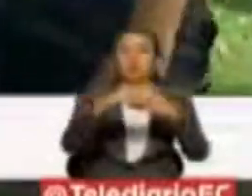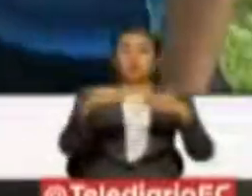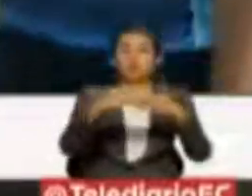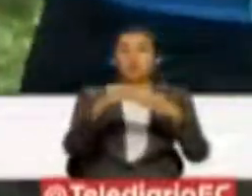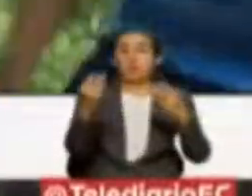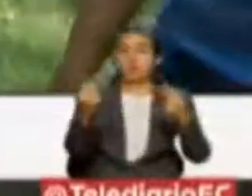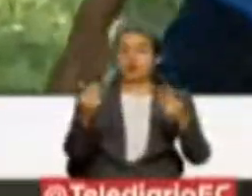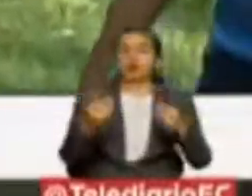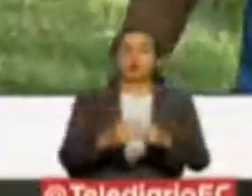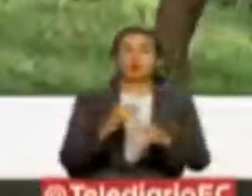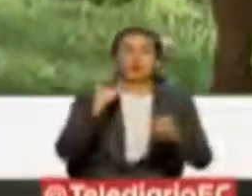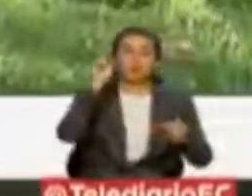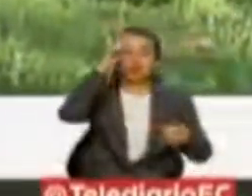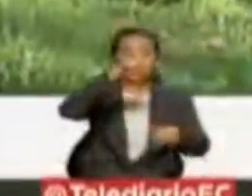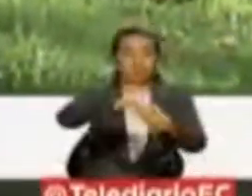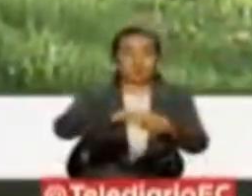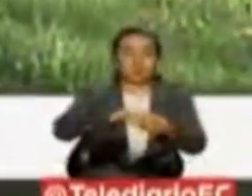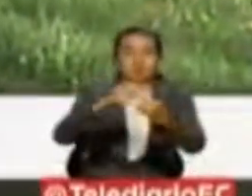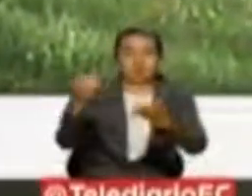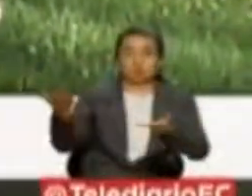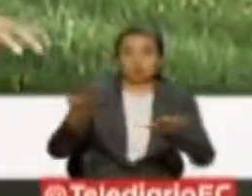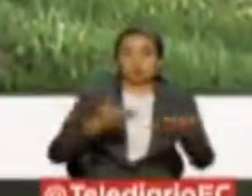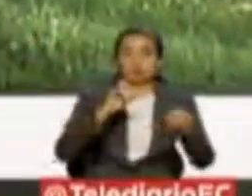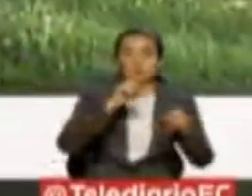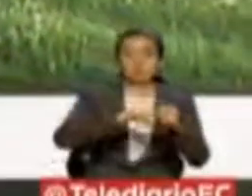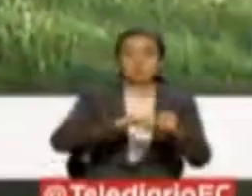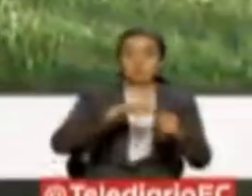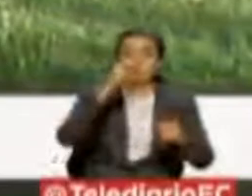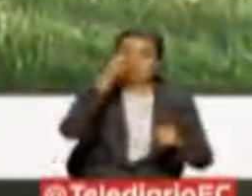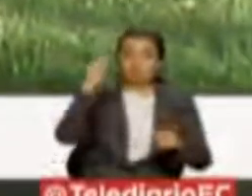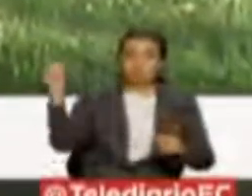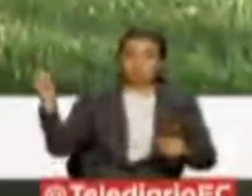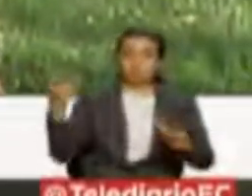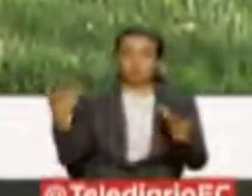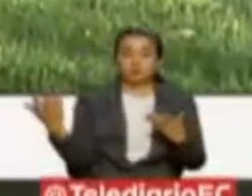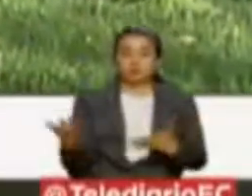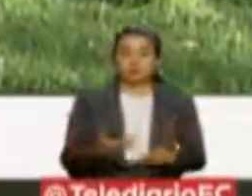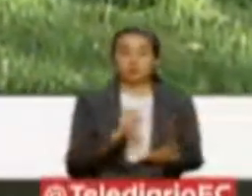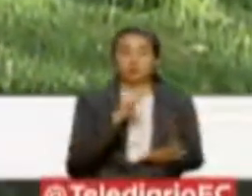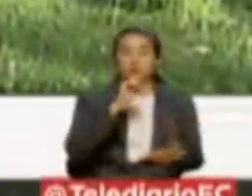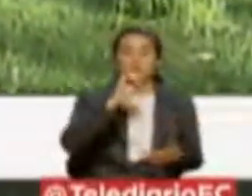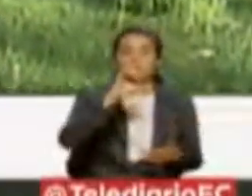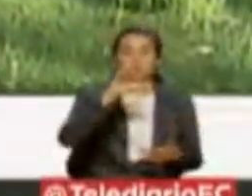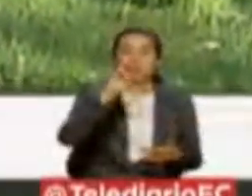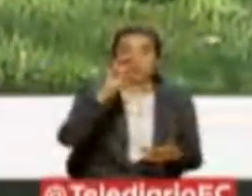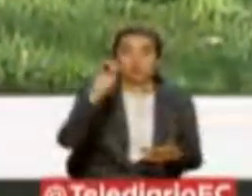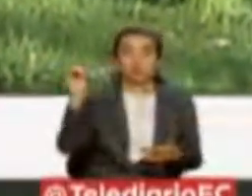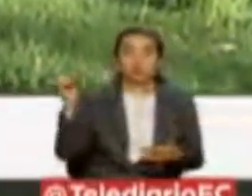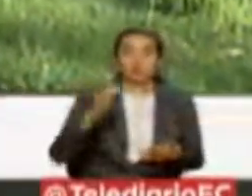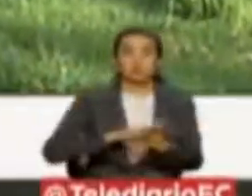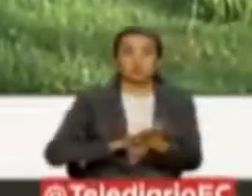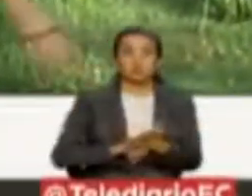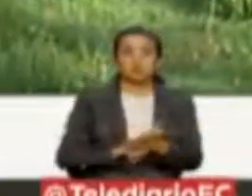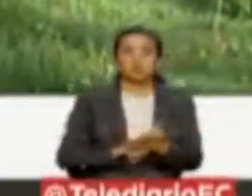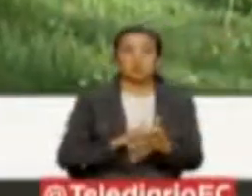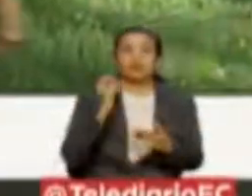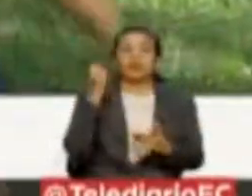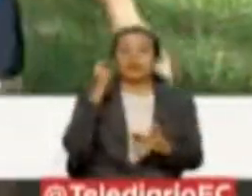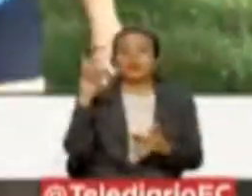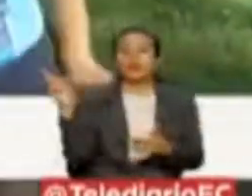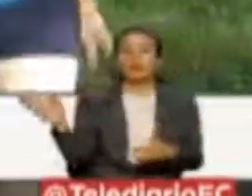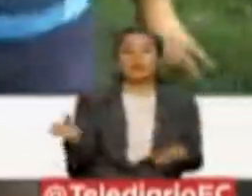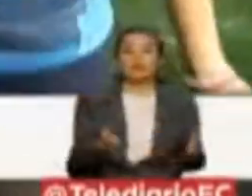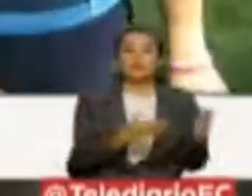las inscripciones estamos receptando en el norte, en Silvio Guerra Sport, en el Centro Comercial Caracol. Y en el sur estamos en